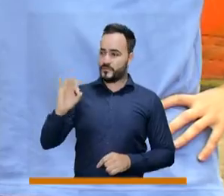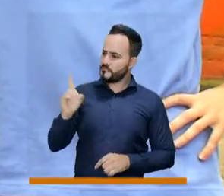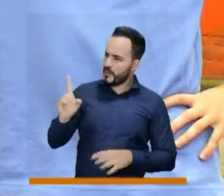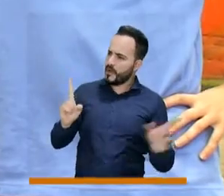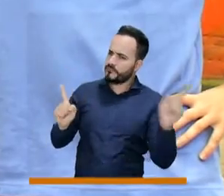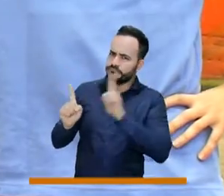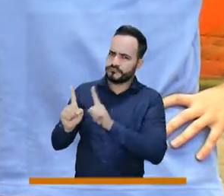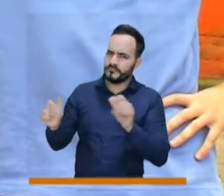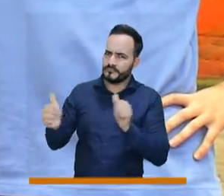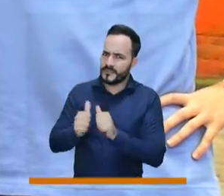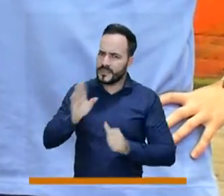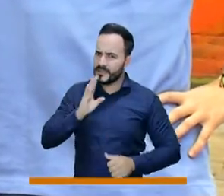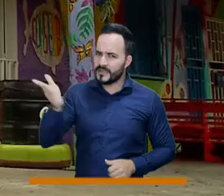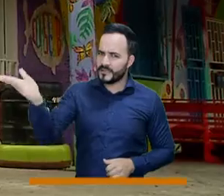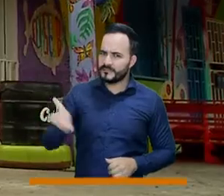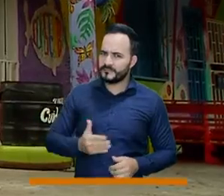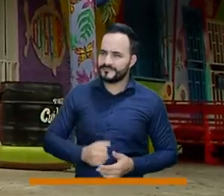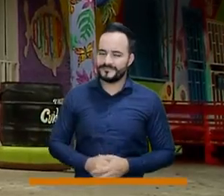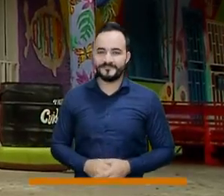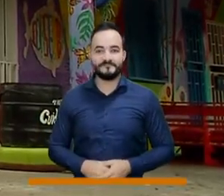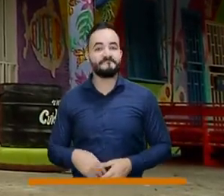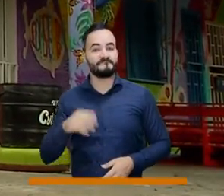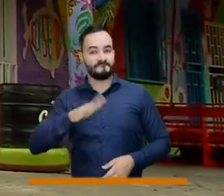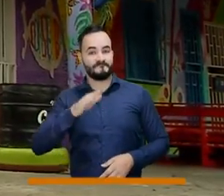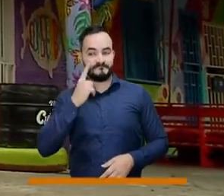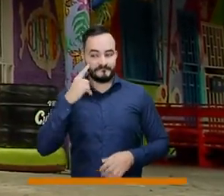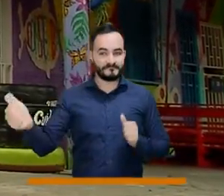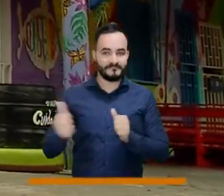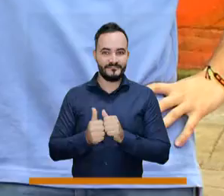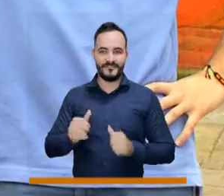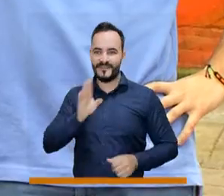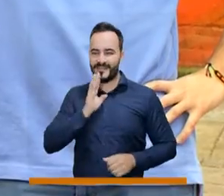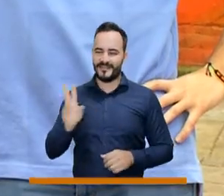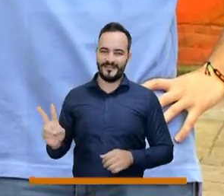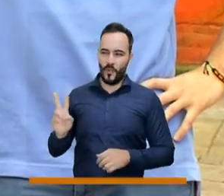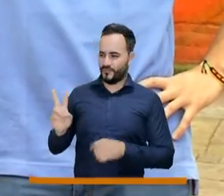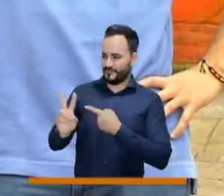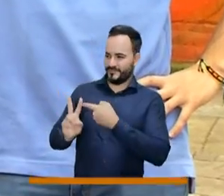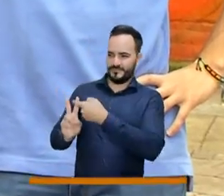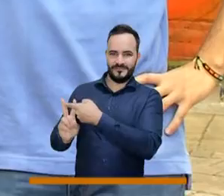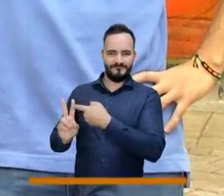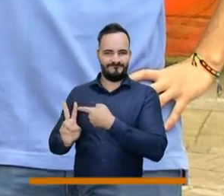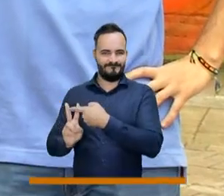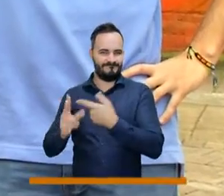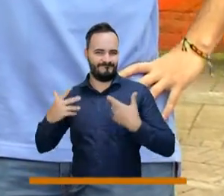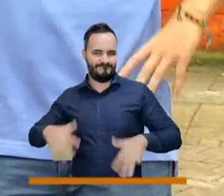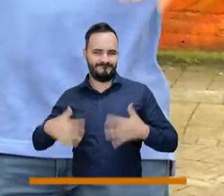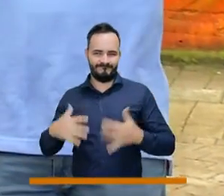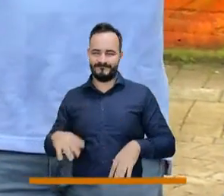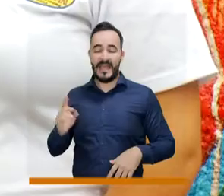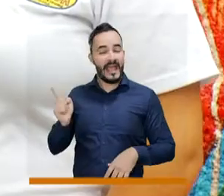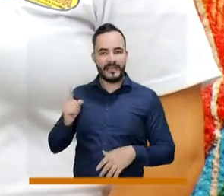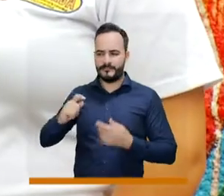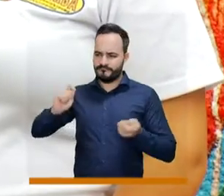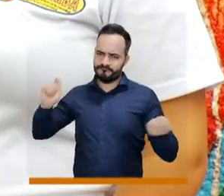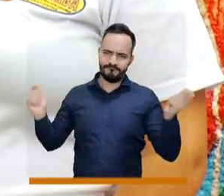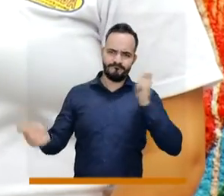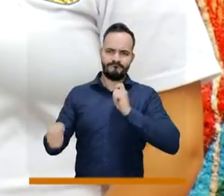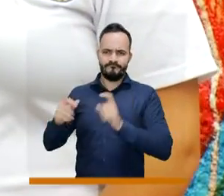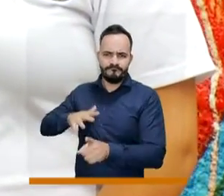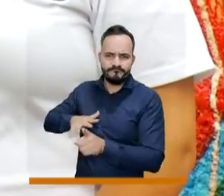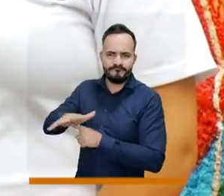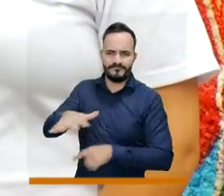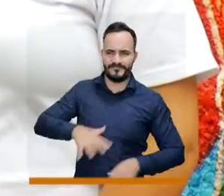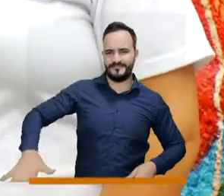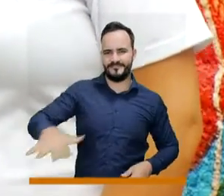experiencias sociales, y lo veo muy bien acompañado. Muy buenas tardes, cuénteme con quién estaremos en el día de hoy, concejal. Estoy aquí con dos generaciones que